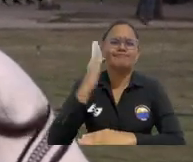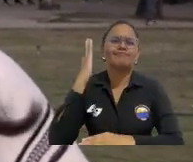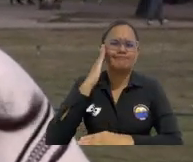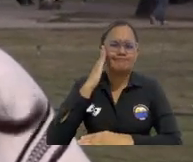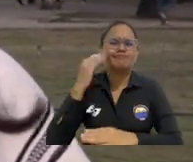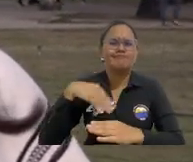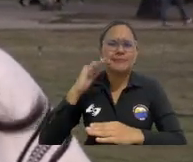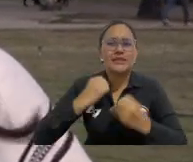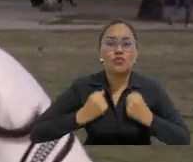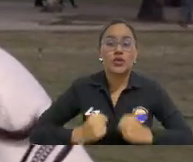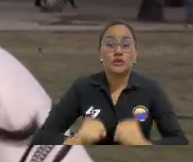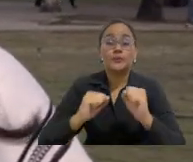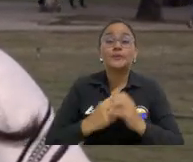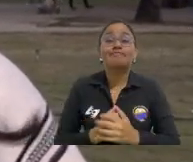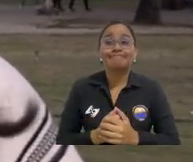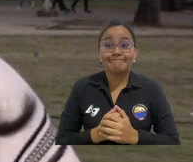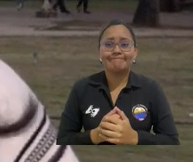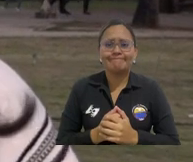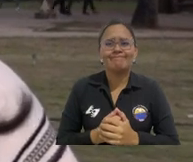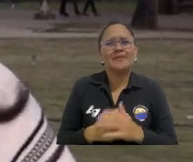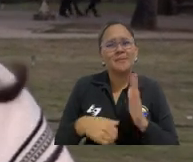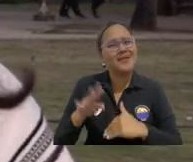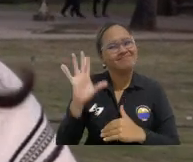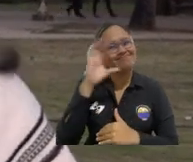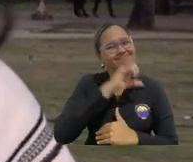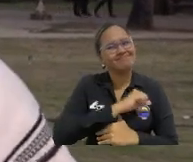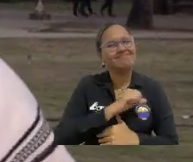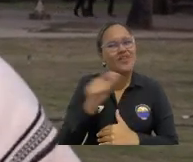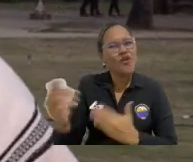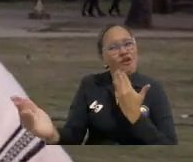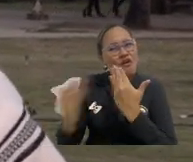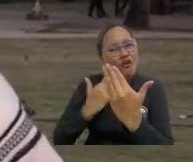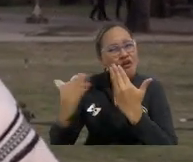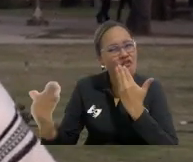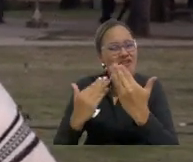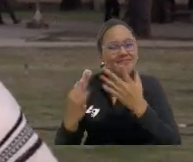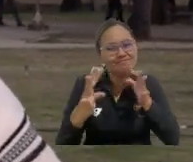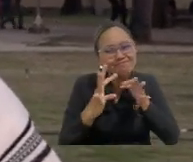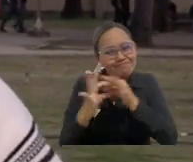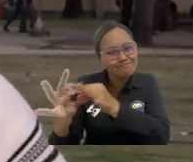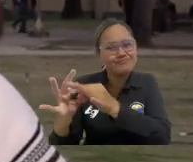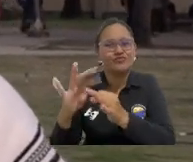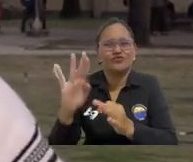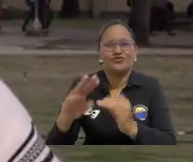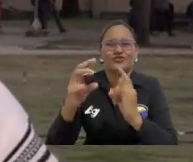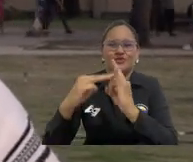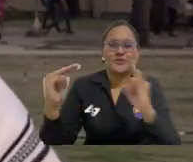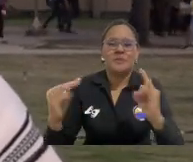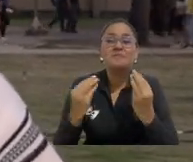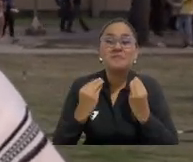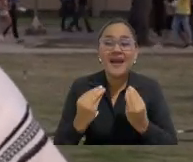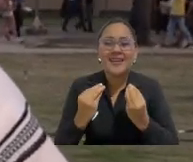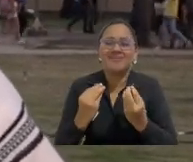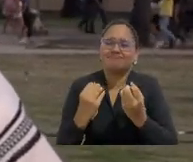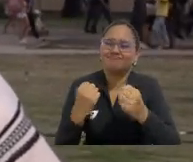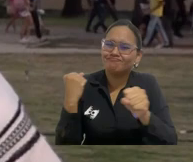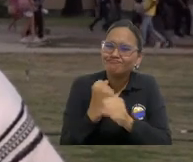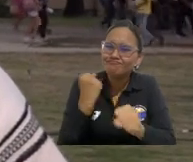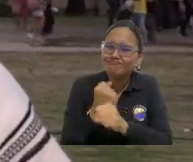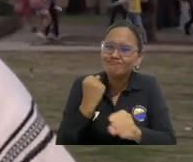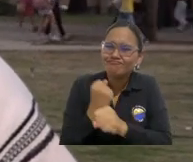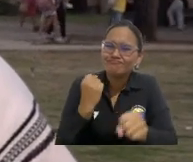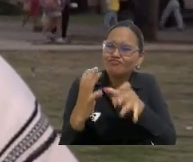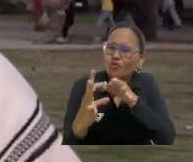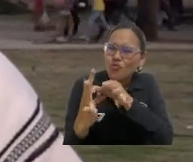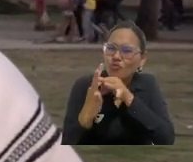Eh entonces nos asiste como esa confianza esa Alianza con la universidad para poder trabajar